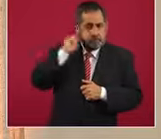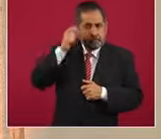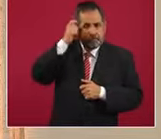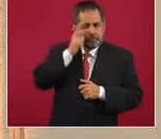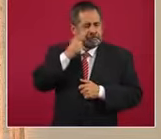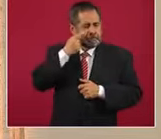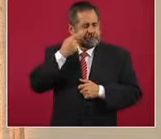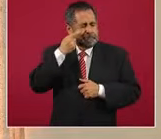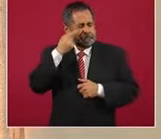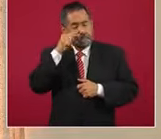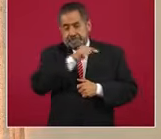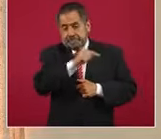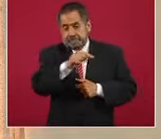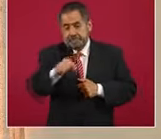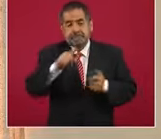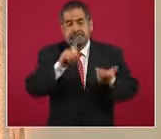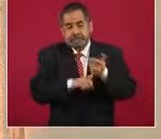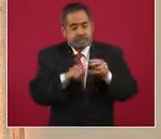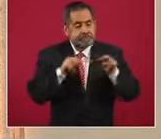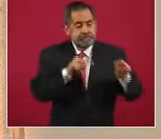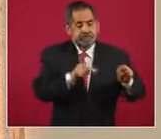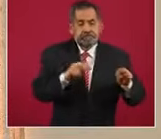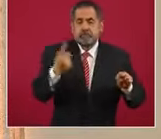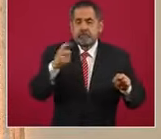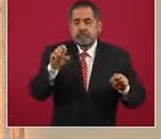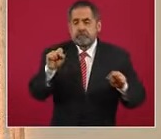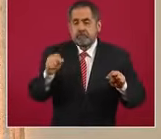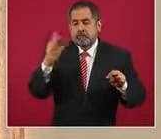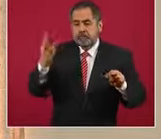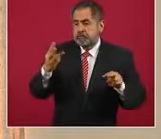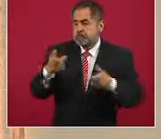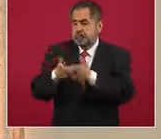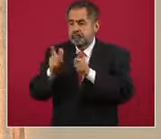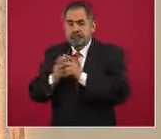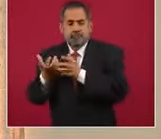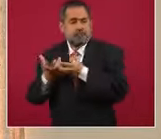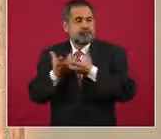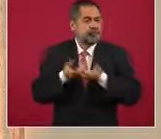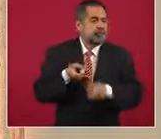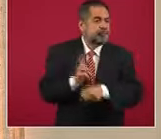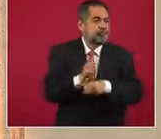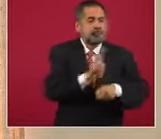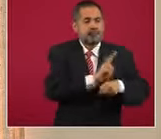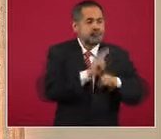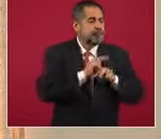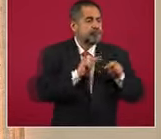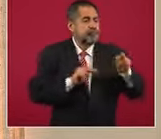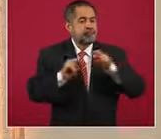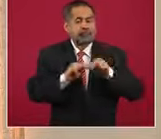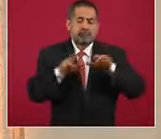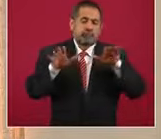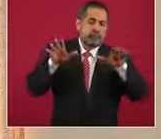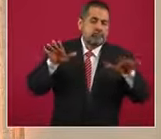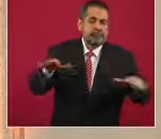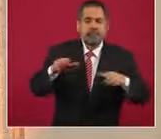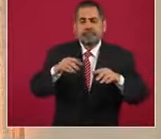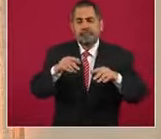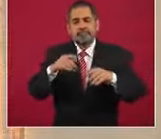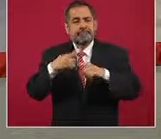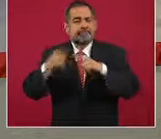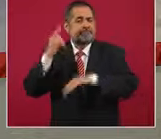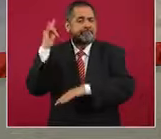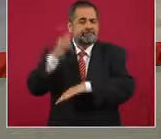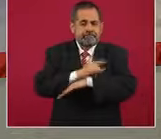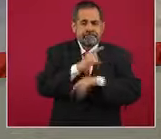Guerrero. Se han establecido 166 destacamentos de vigilancia en aeropuertos, aeródromos y pistas